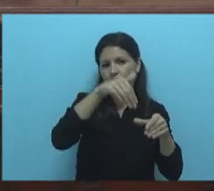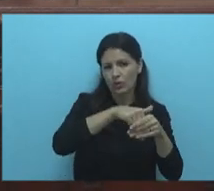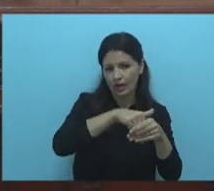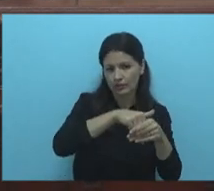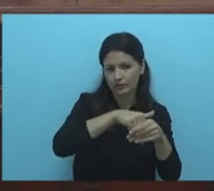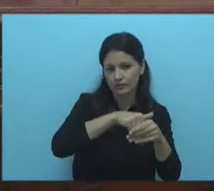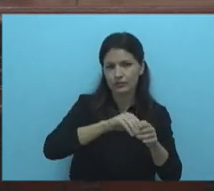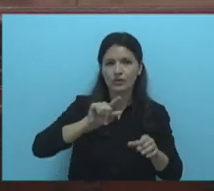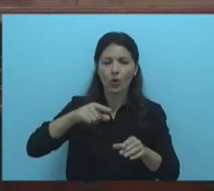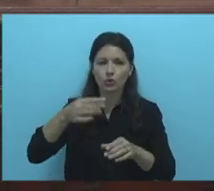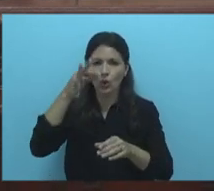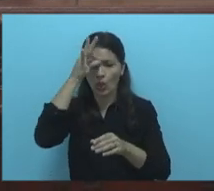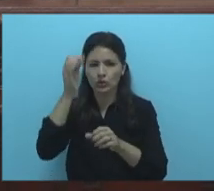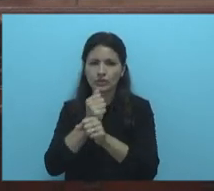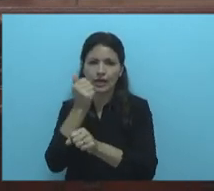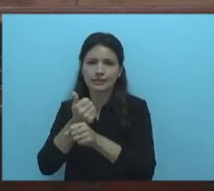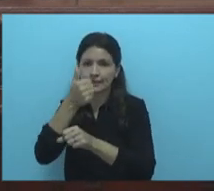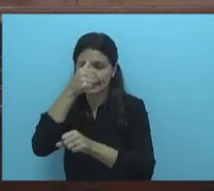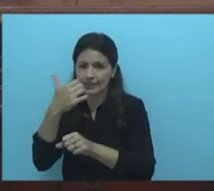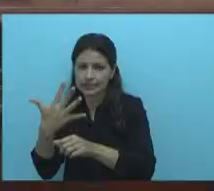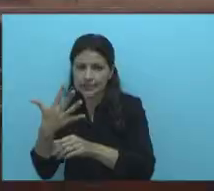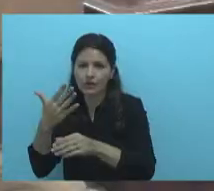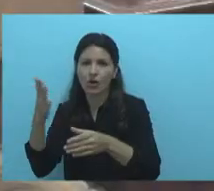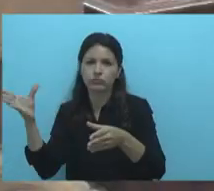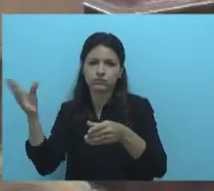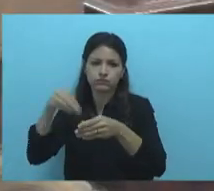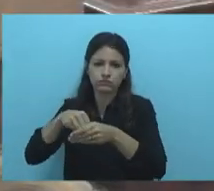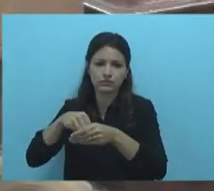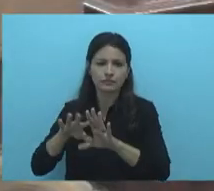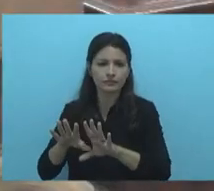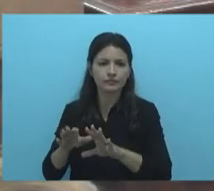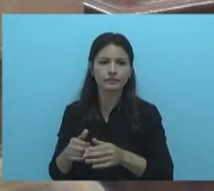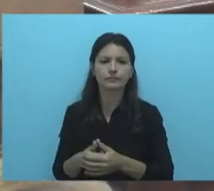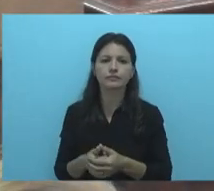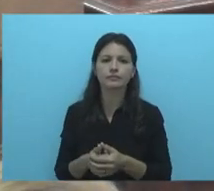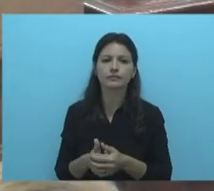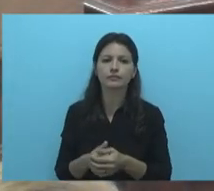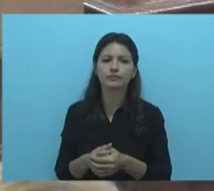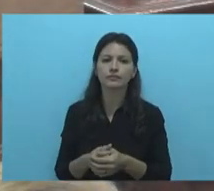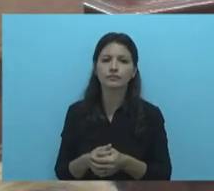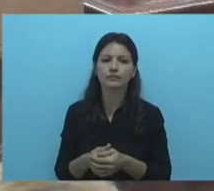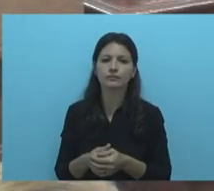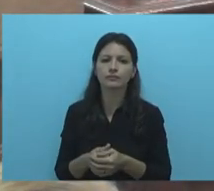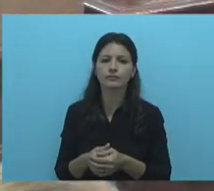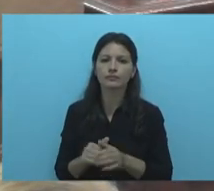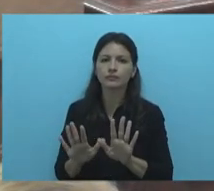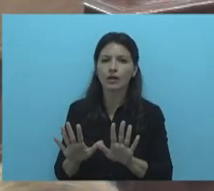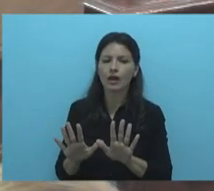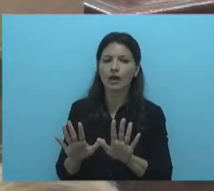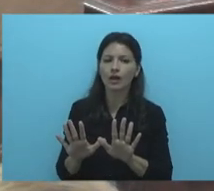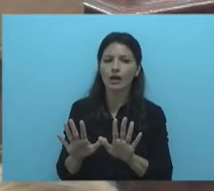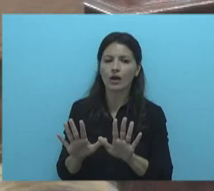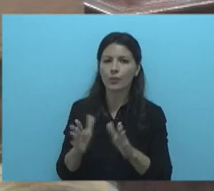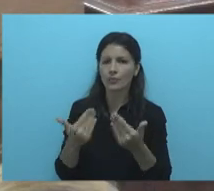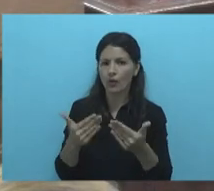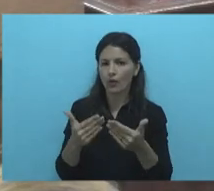los tratemos en bloque. Está bien, digo, me están haciendo una observación. Sí, que a ver. Si va a esperar el presupuesto, no, se por puede eso, a ver, esperar